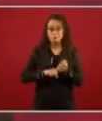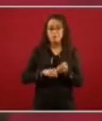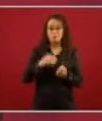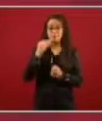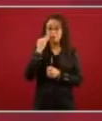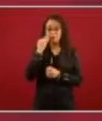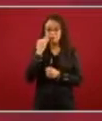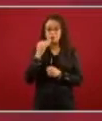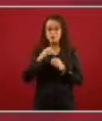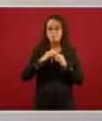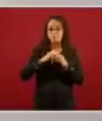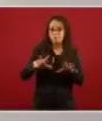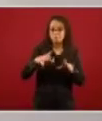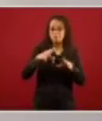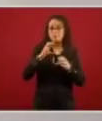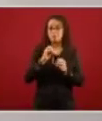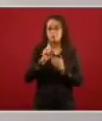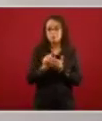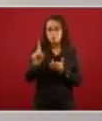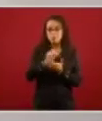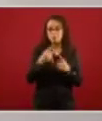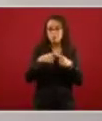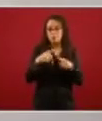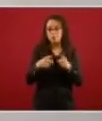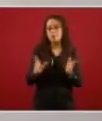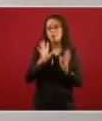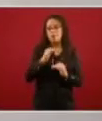limitado y es un sector.